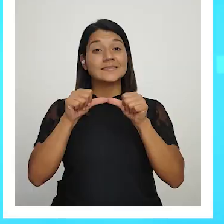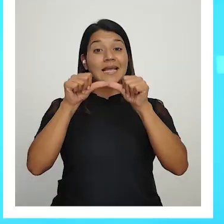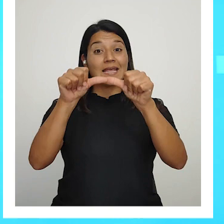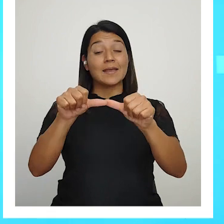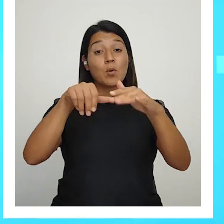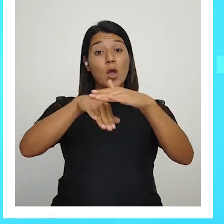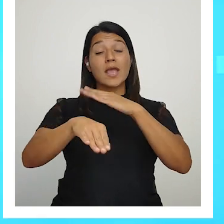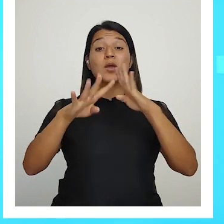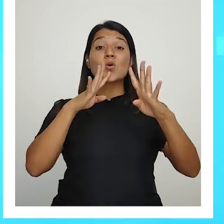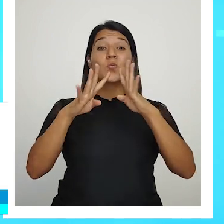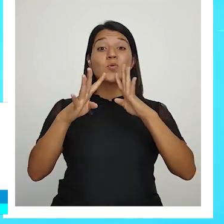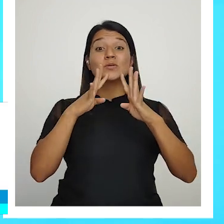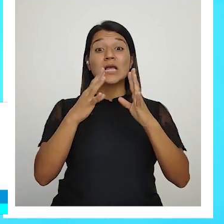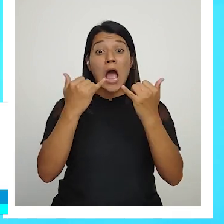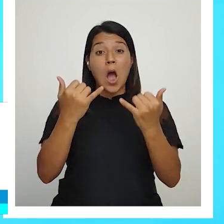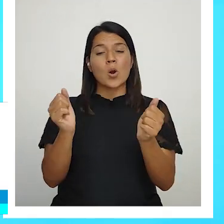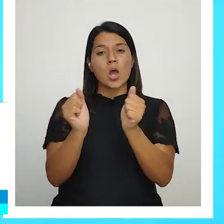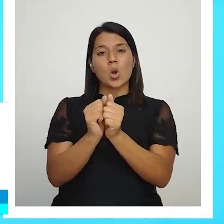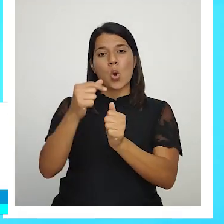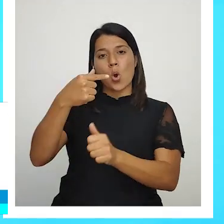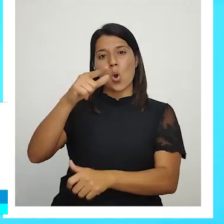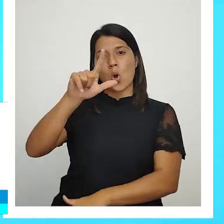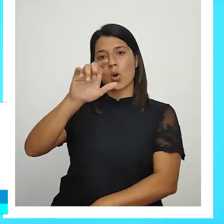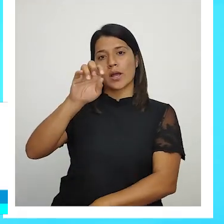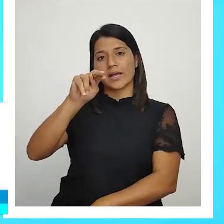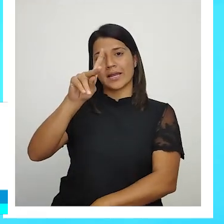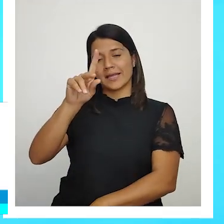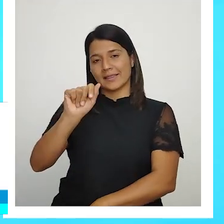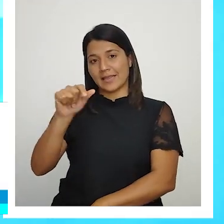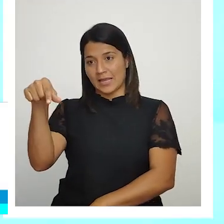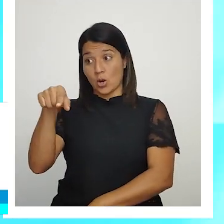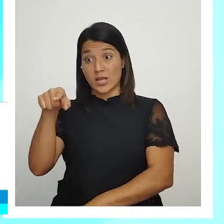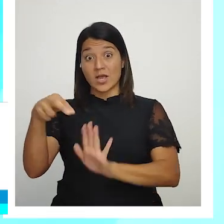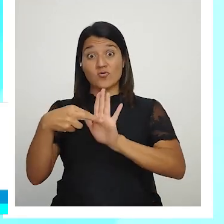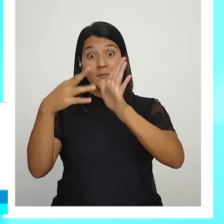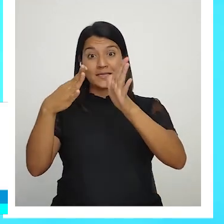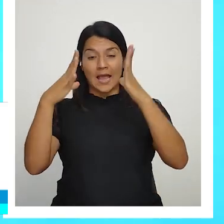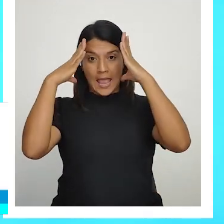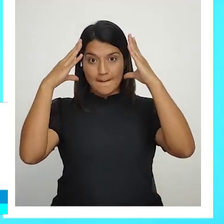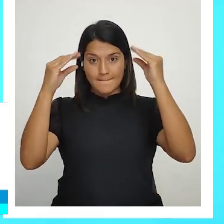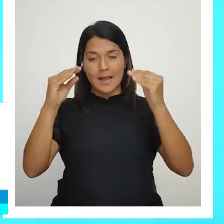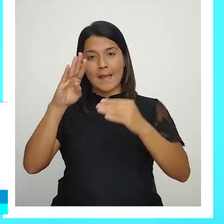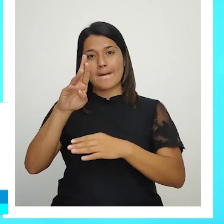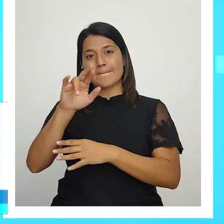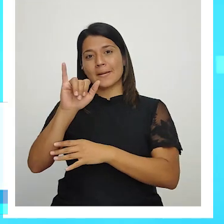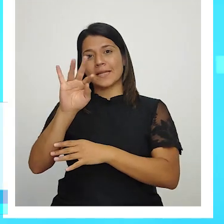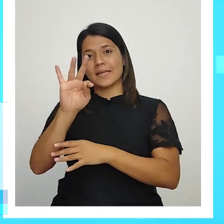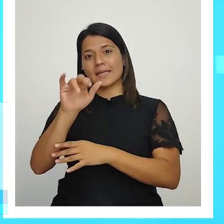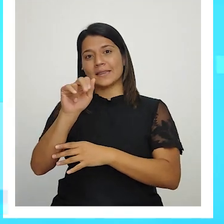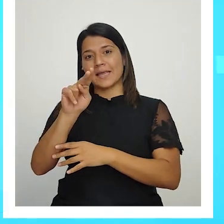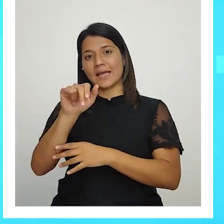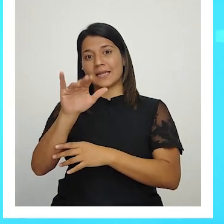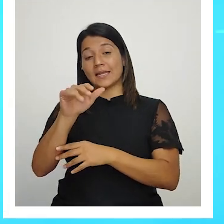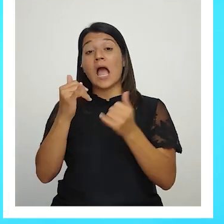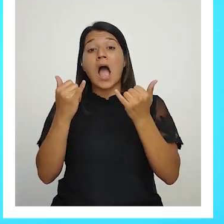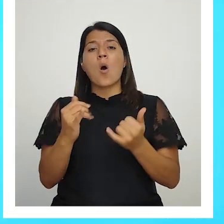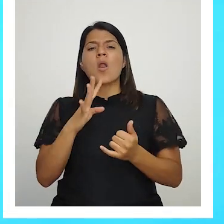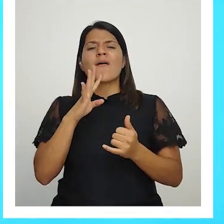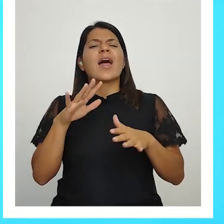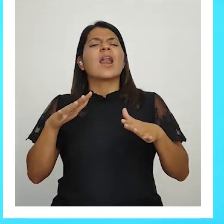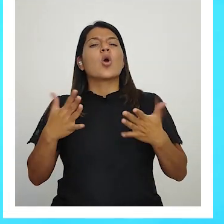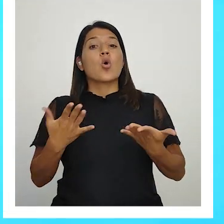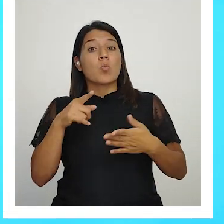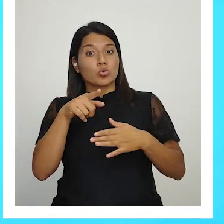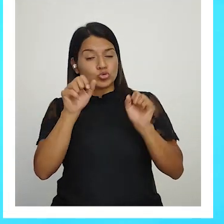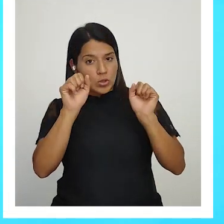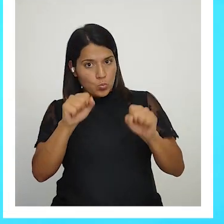Continuamos en Conversamos, estamos con Glenda Quiroz de la Embajada Británica. Vamos a hablar sobre la forma en la que usted puede